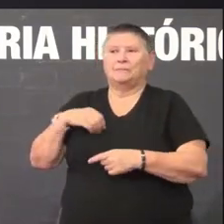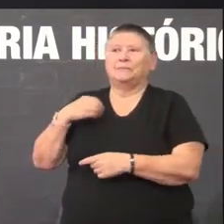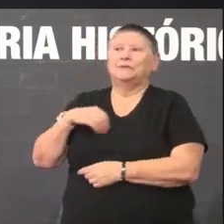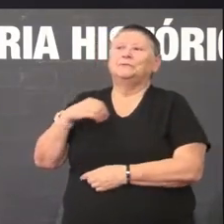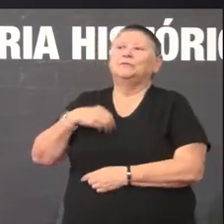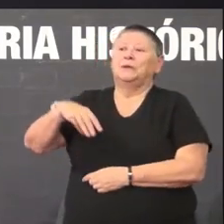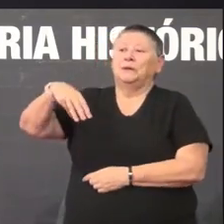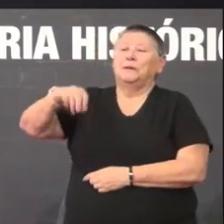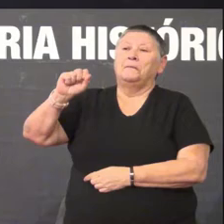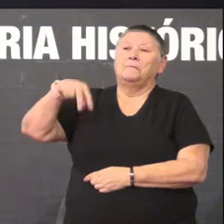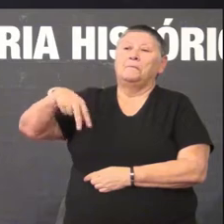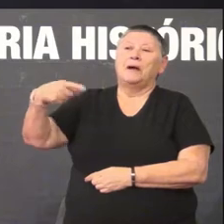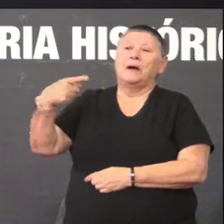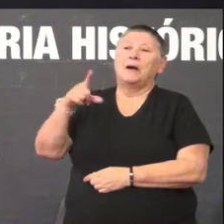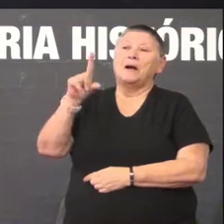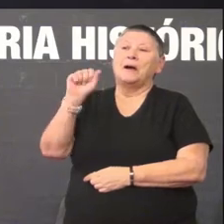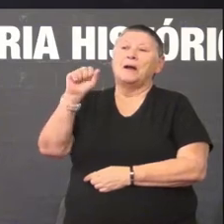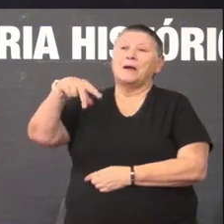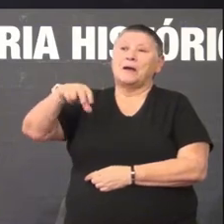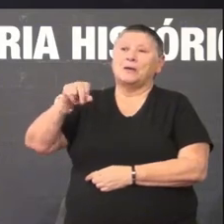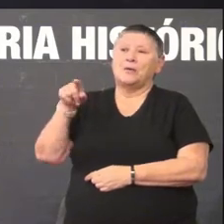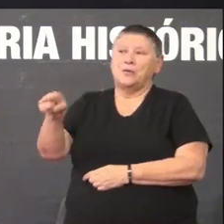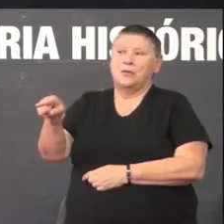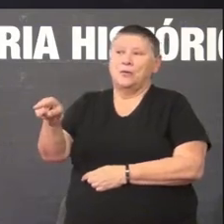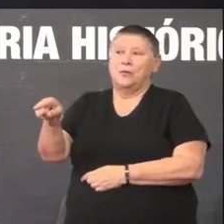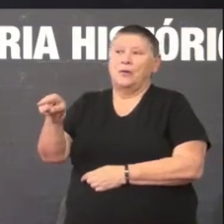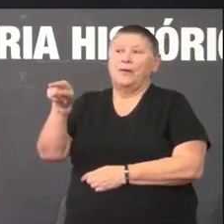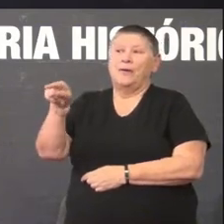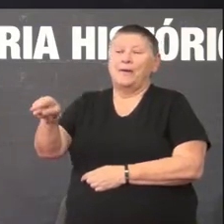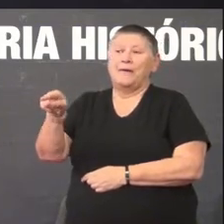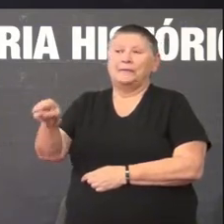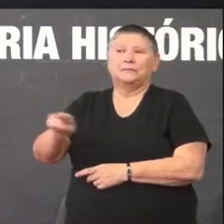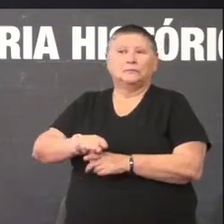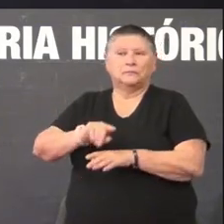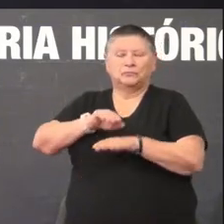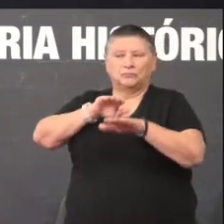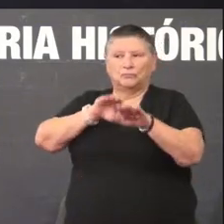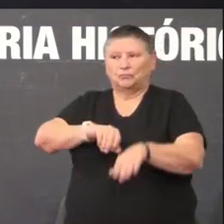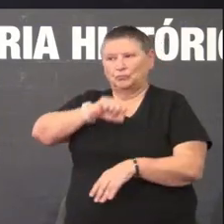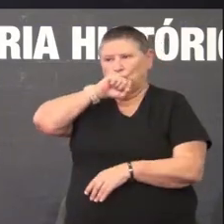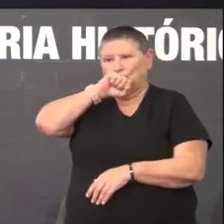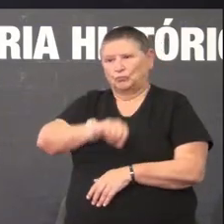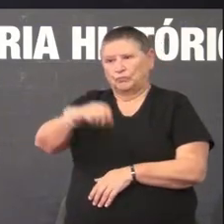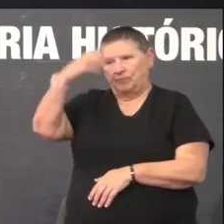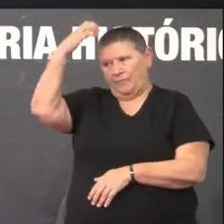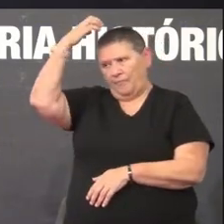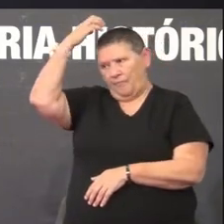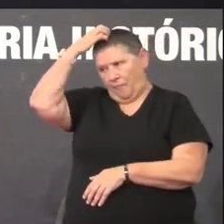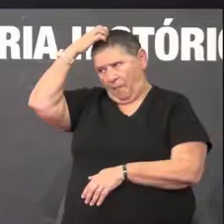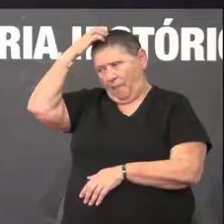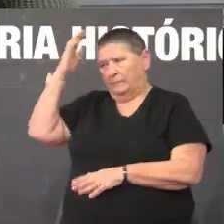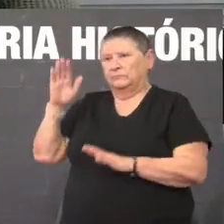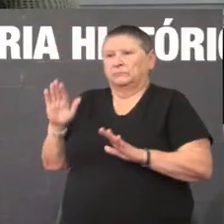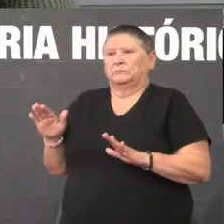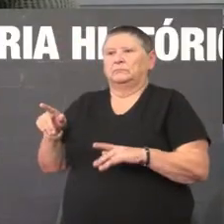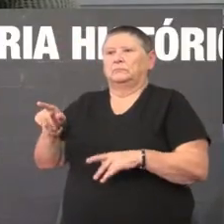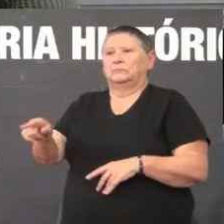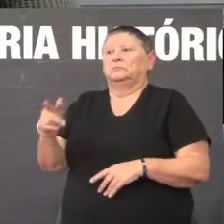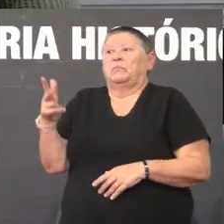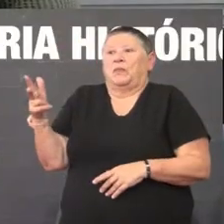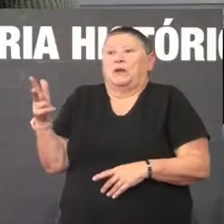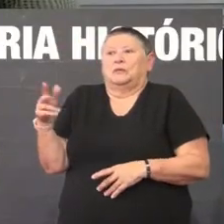Alonso Manglano era un monárquico ejerciente, lo cual está en su absoluto